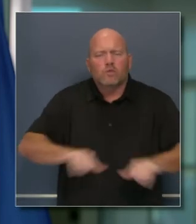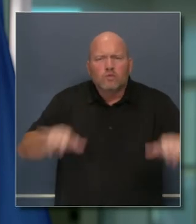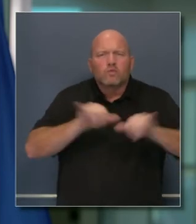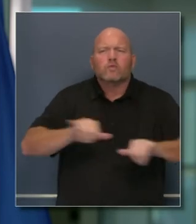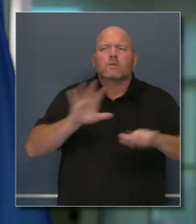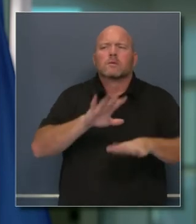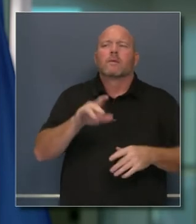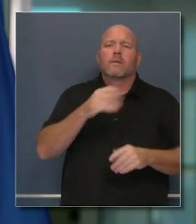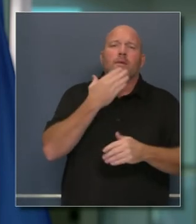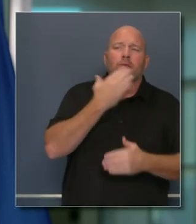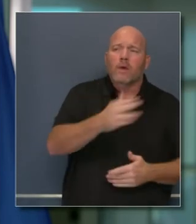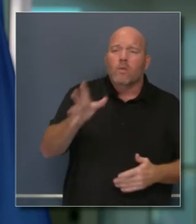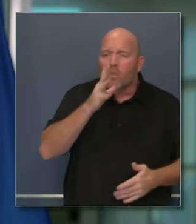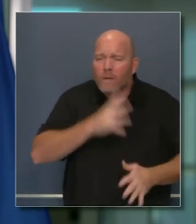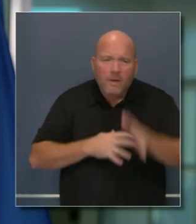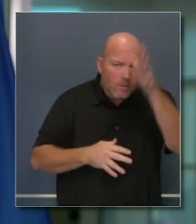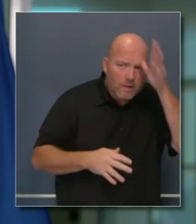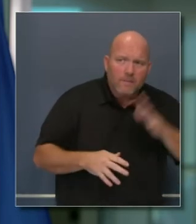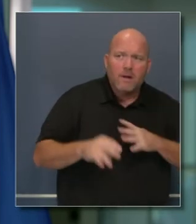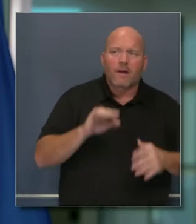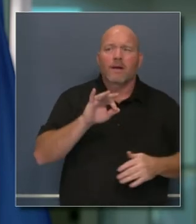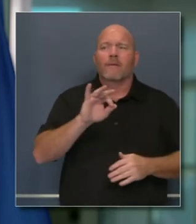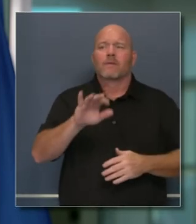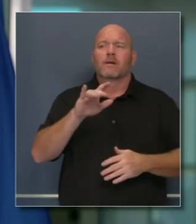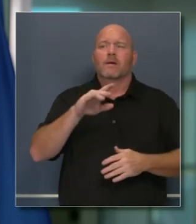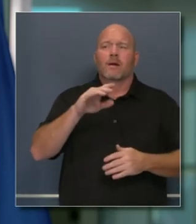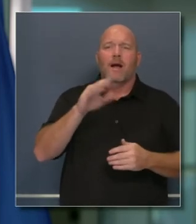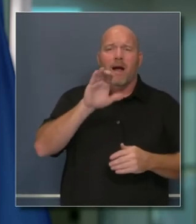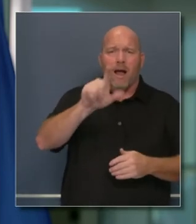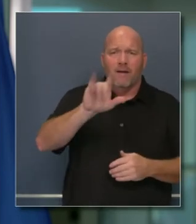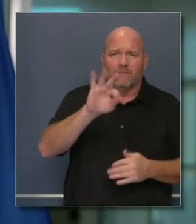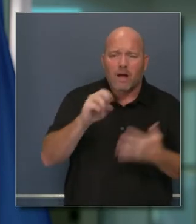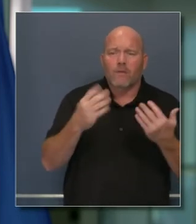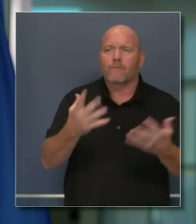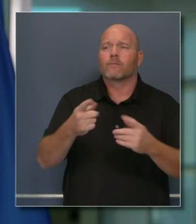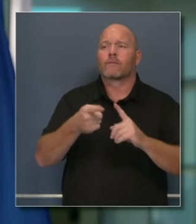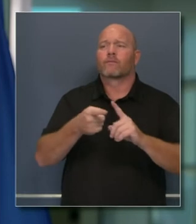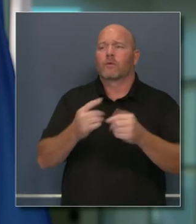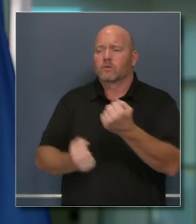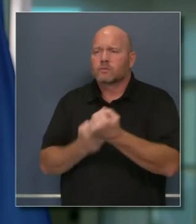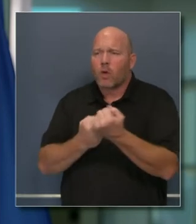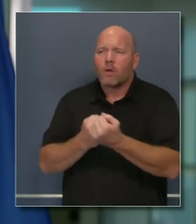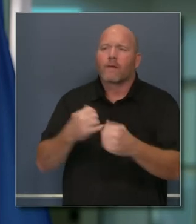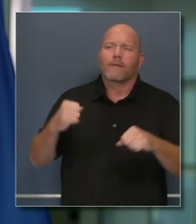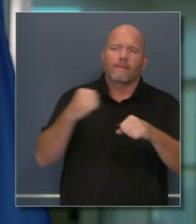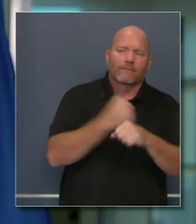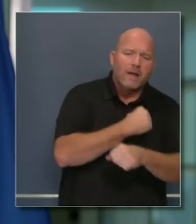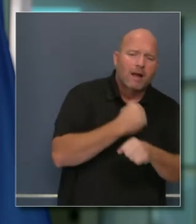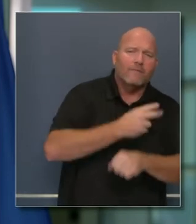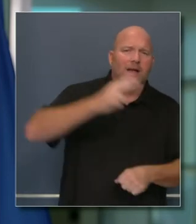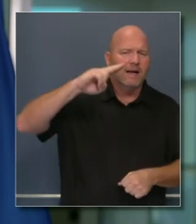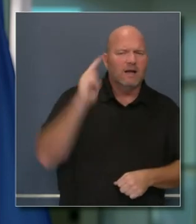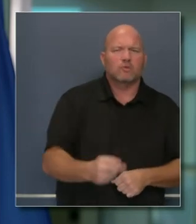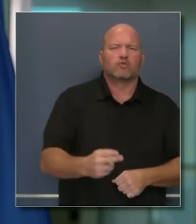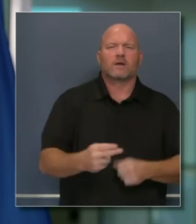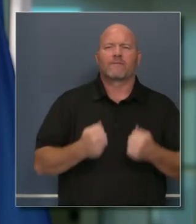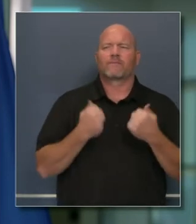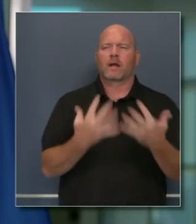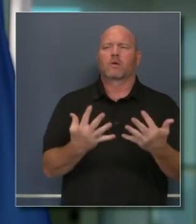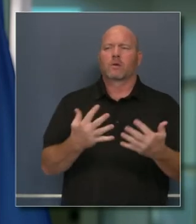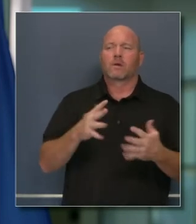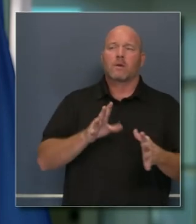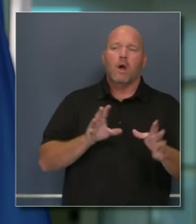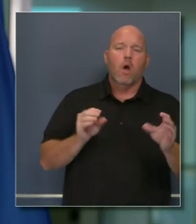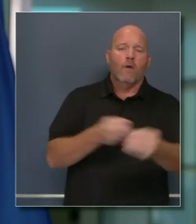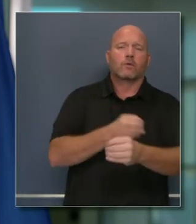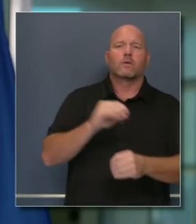sus rutinas diarias. Damos gracias una vez más a bomberos CalAid, el sistema de ayuda mutuo combatiendo las